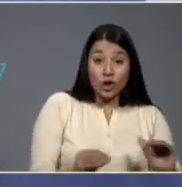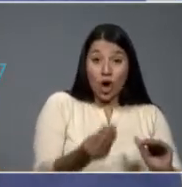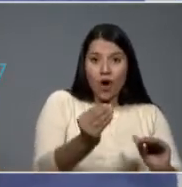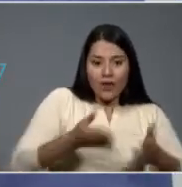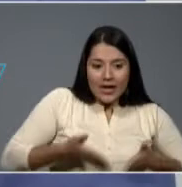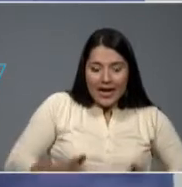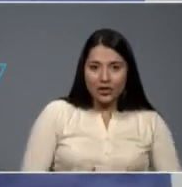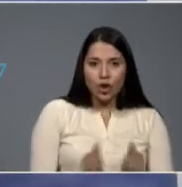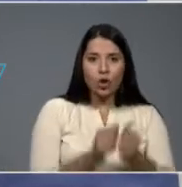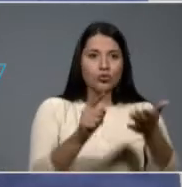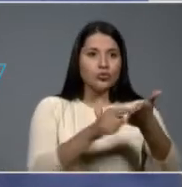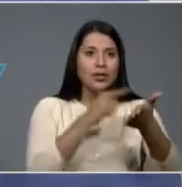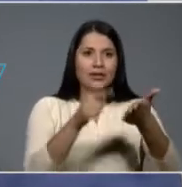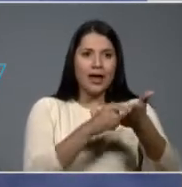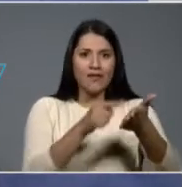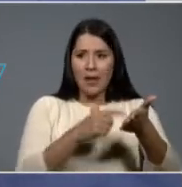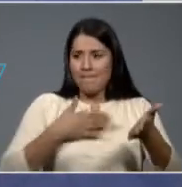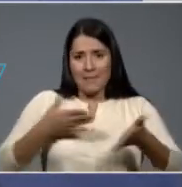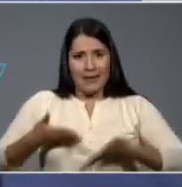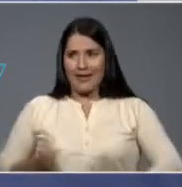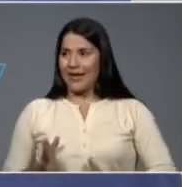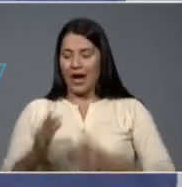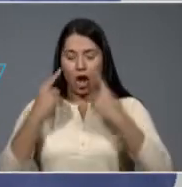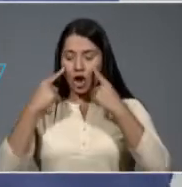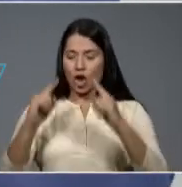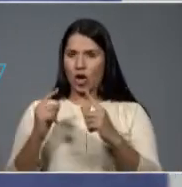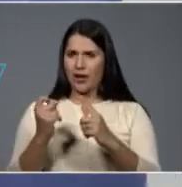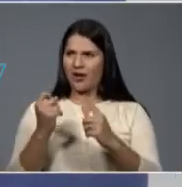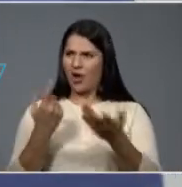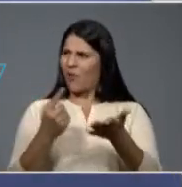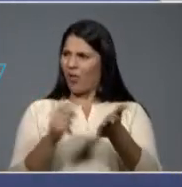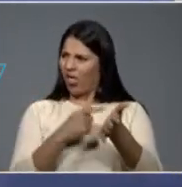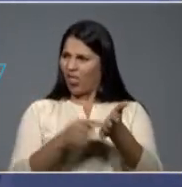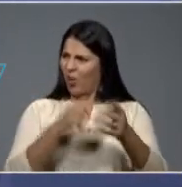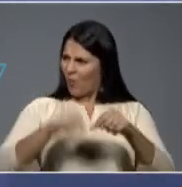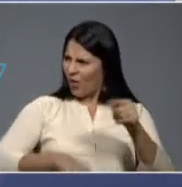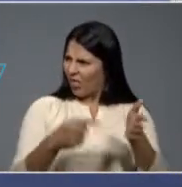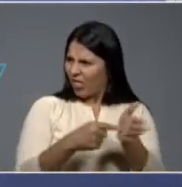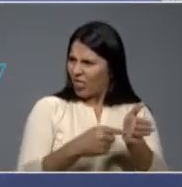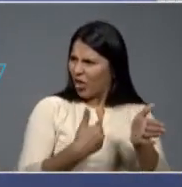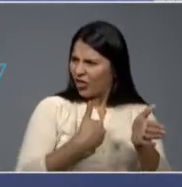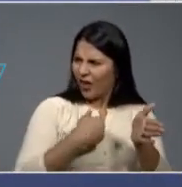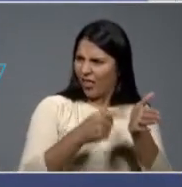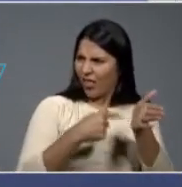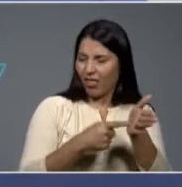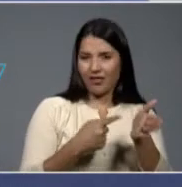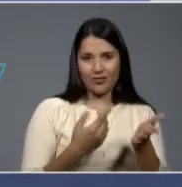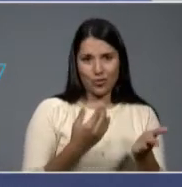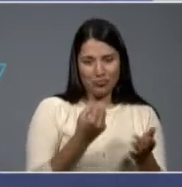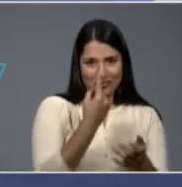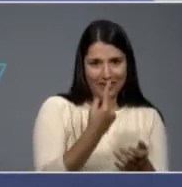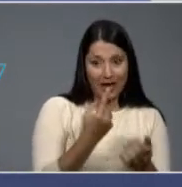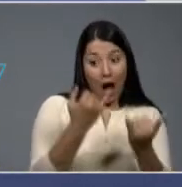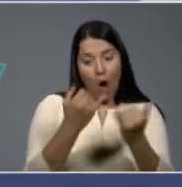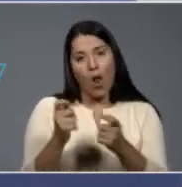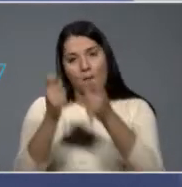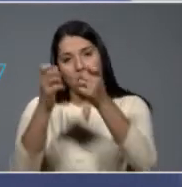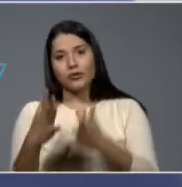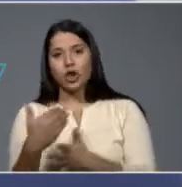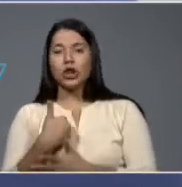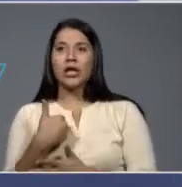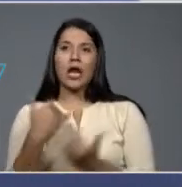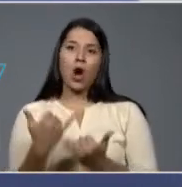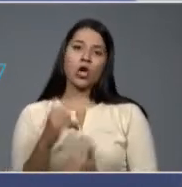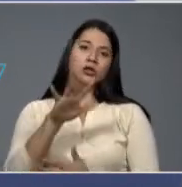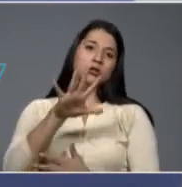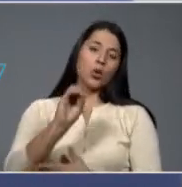puede concebir un aparato que no se pueda manejar en su propia pantalla, ¿verdad? A docentes que ahora tienen, no sé, 50